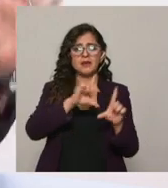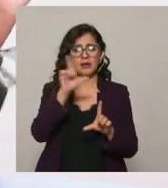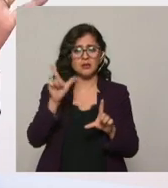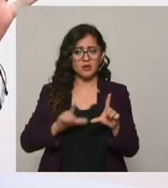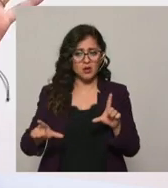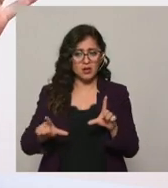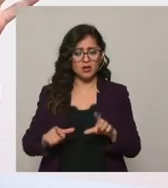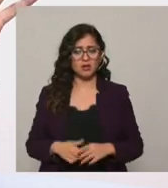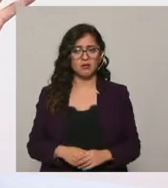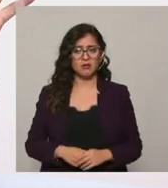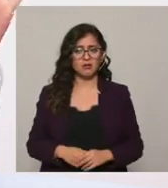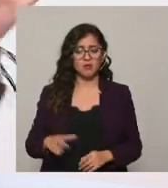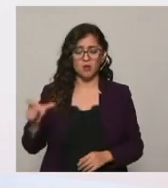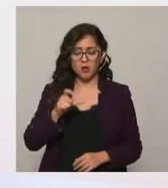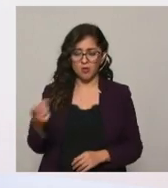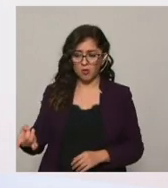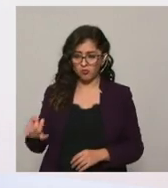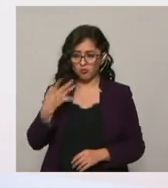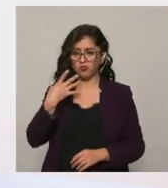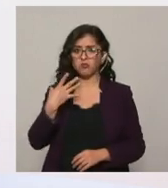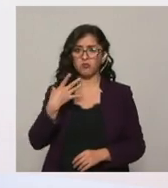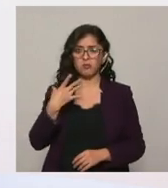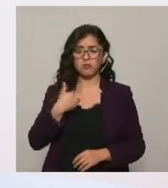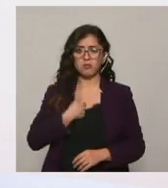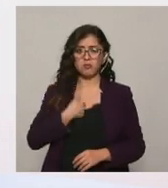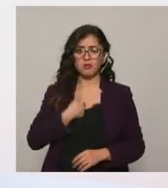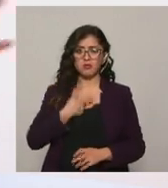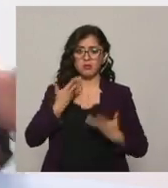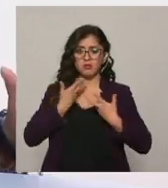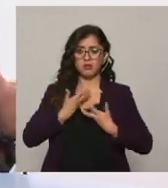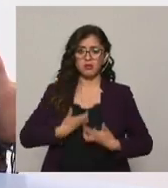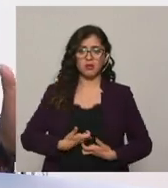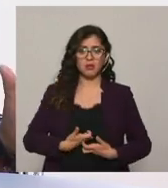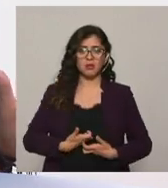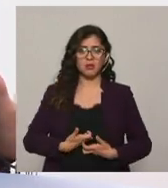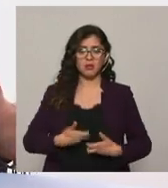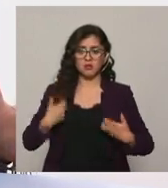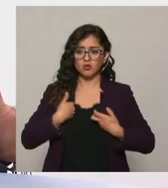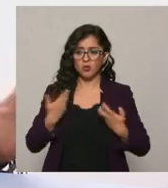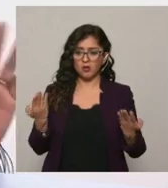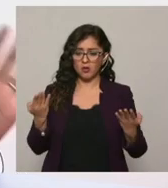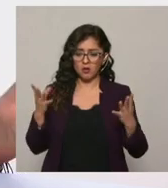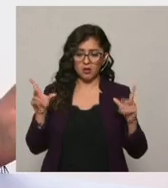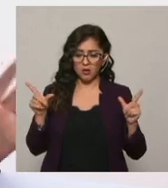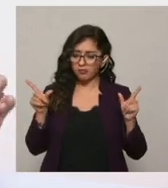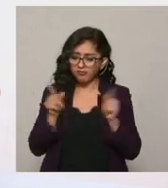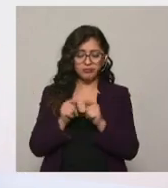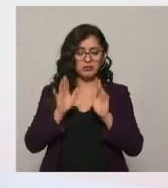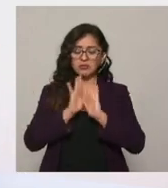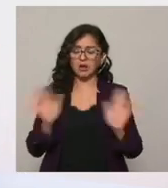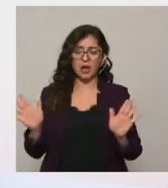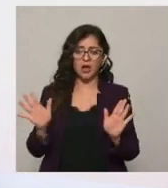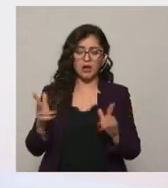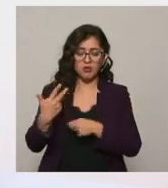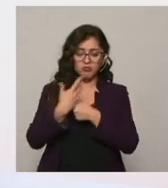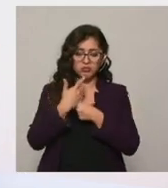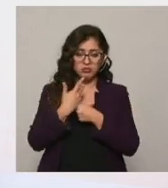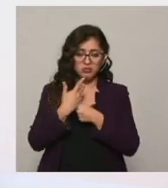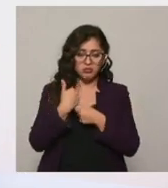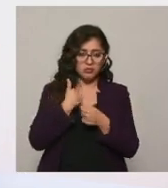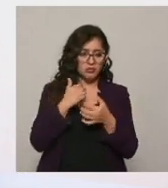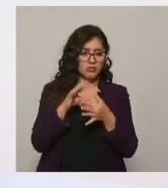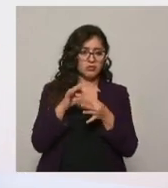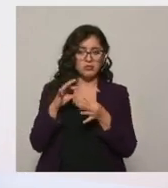Y bueno, a mí eso me apanicó y cerré en ese momento la transmisión y dije, a ver, ¿qué pasa? ¿No? Tranquila, lo